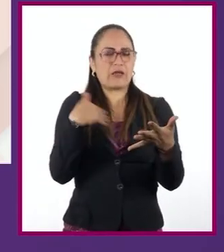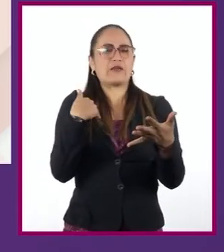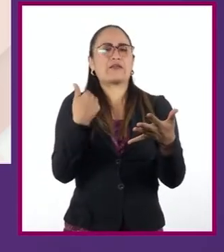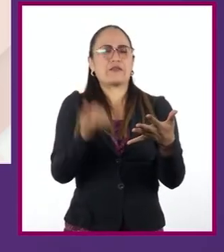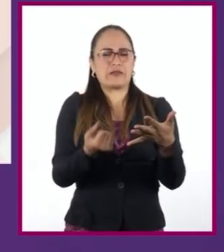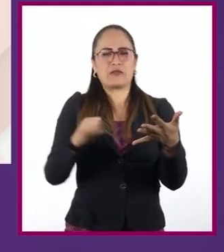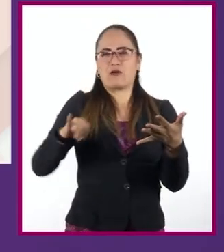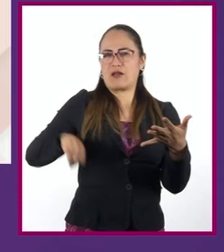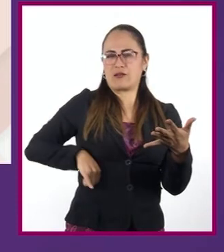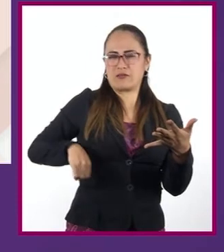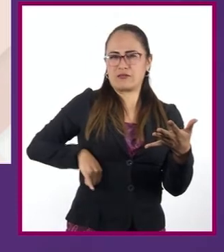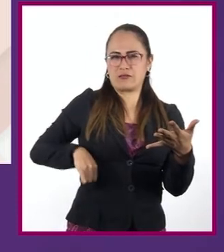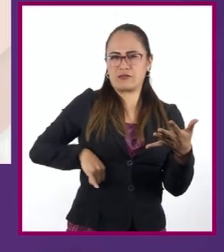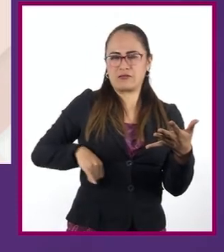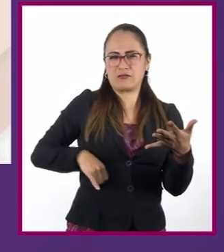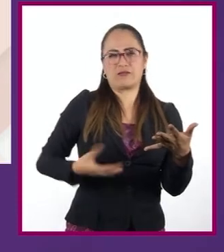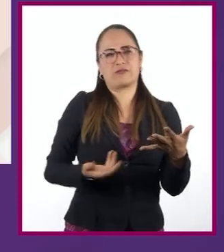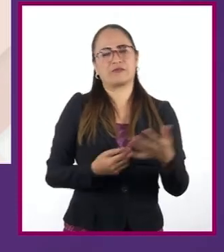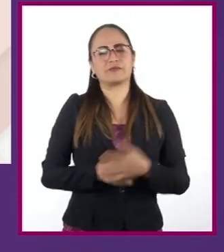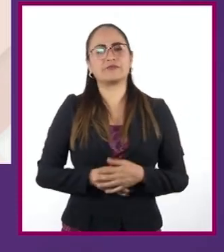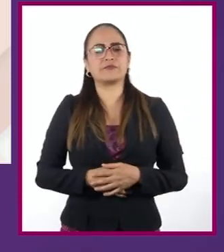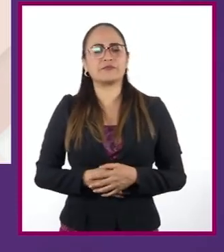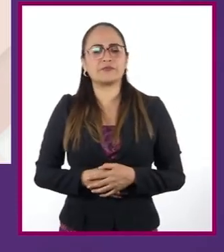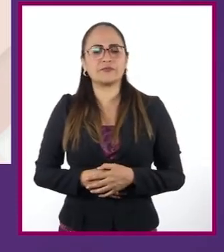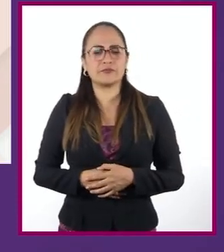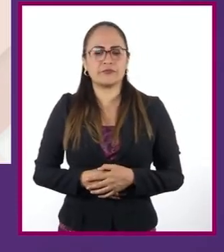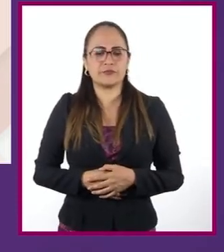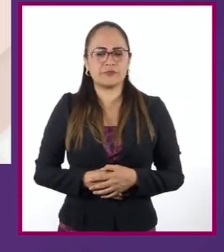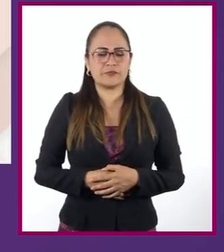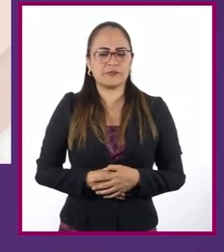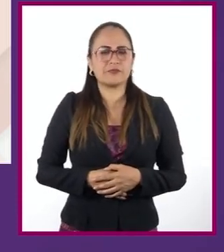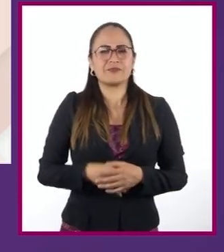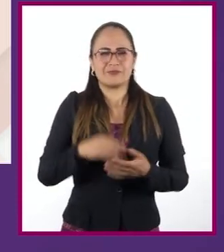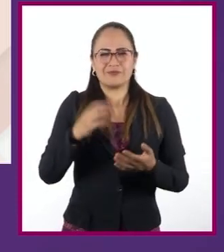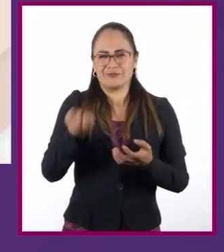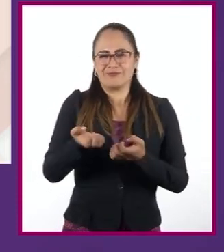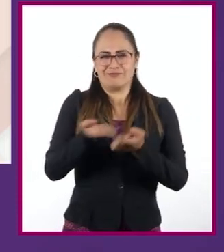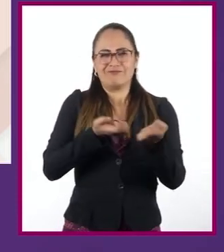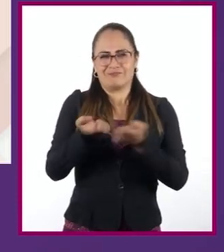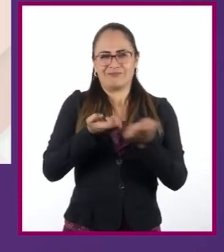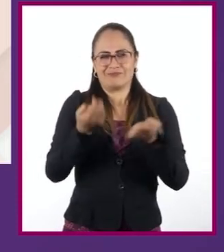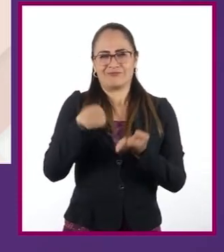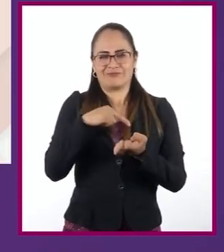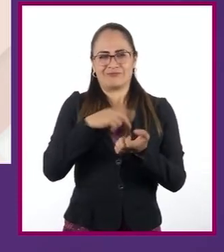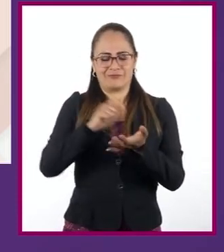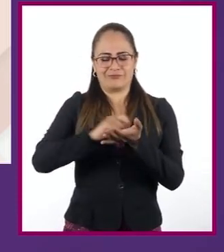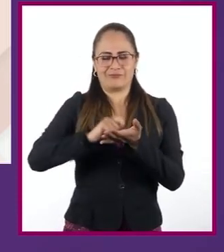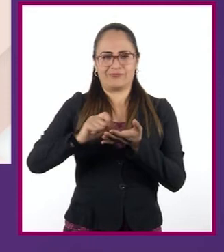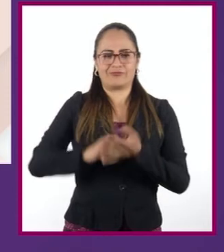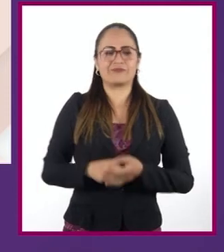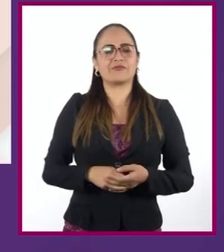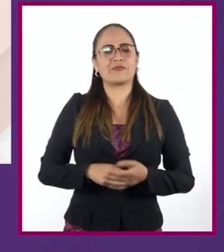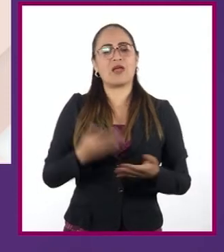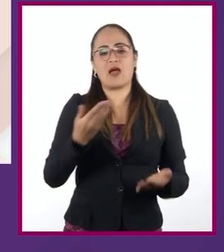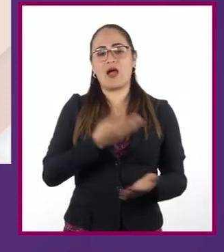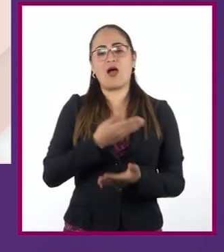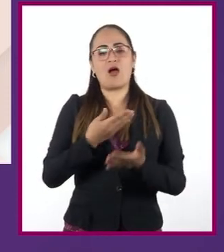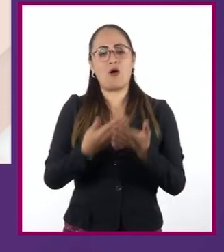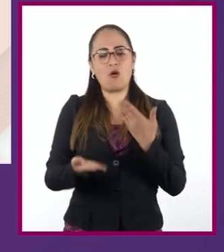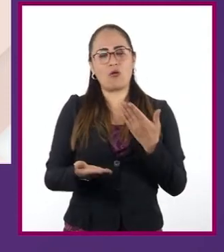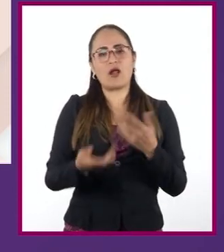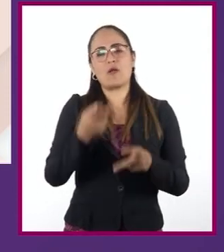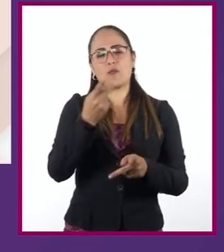en el tema por parte del lector. Para nuestro ejercicio escribimos: en la actualidad